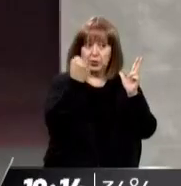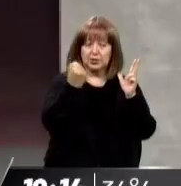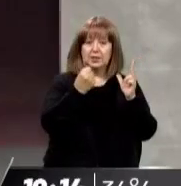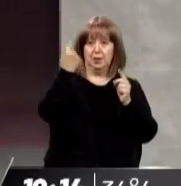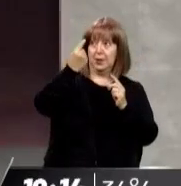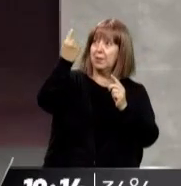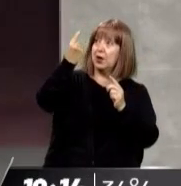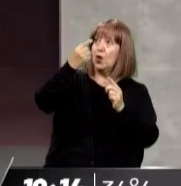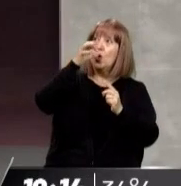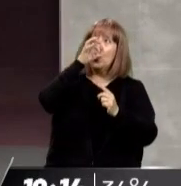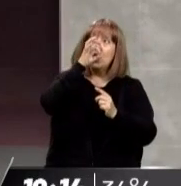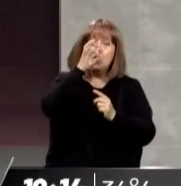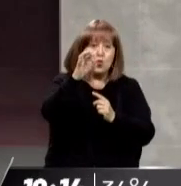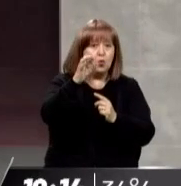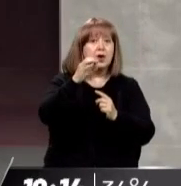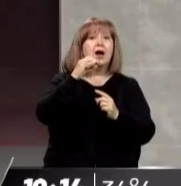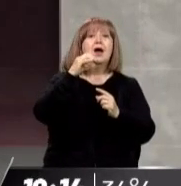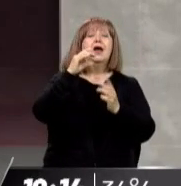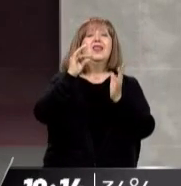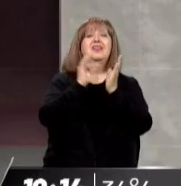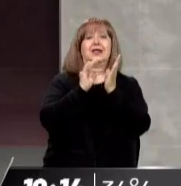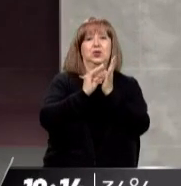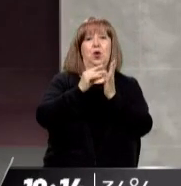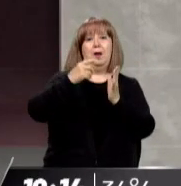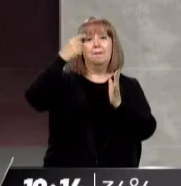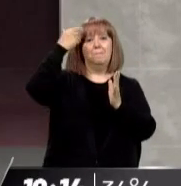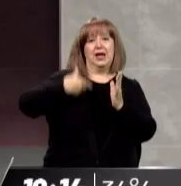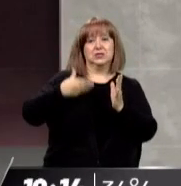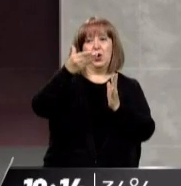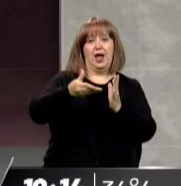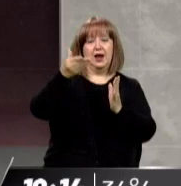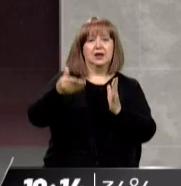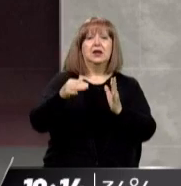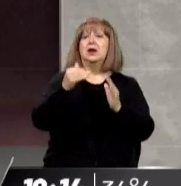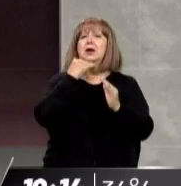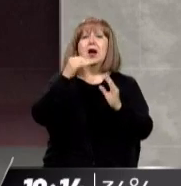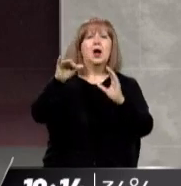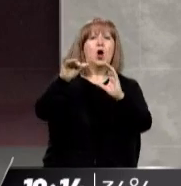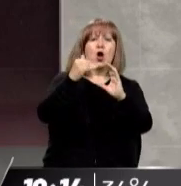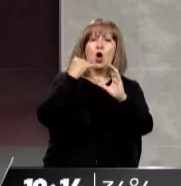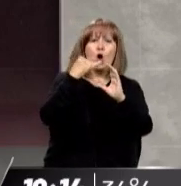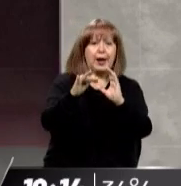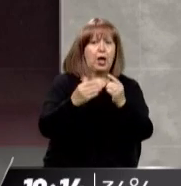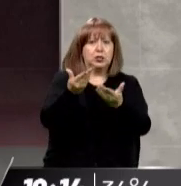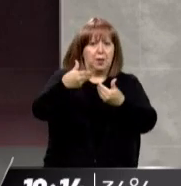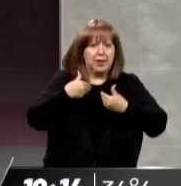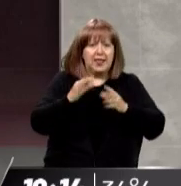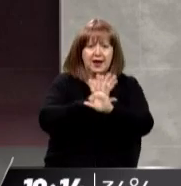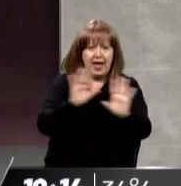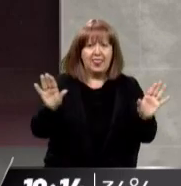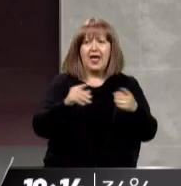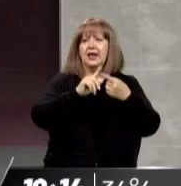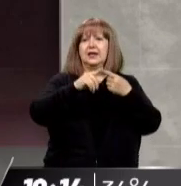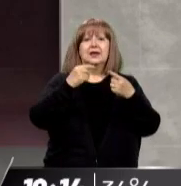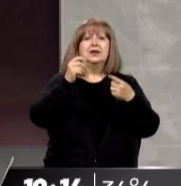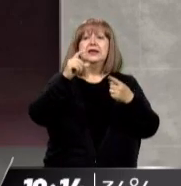Lo primero es que nunca hay que compartir datos personales. Nunca. Si te piden correo electrónico, si te piden usuario, si